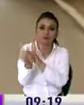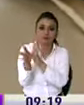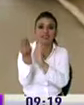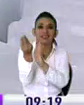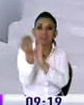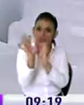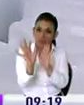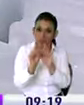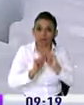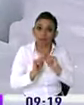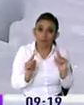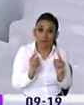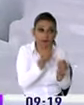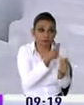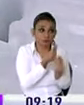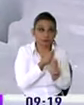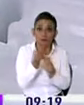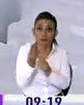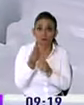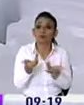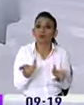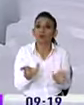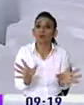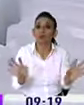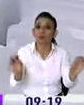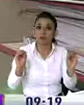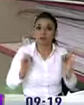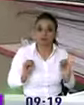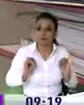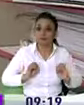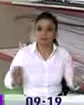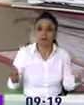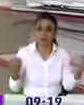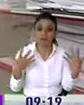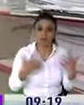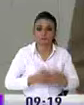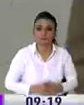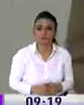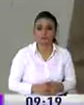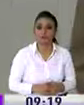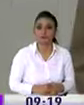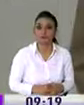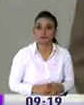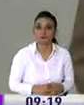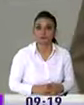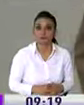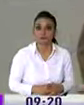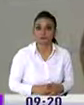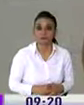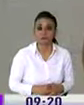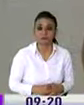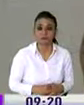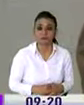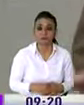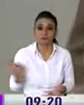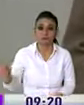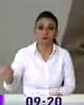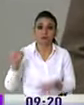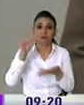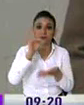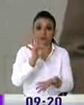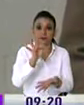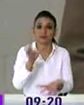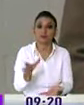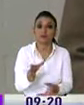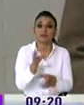Sin embargo, dicha información nunca fue remitida por ninguna de las dos instituciones. Situación que es confirmada por el representante del